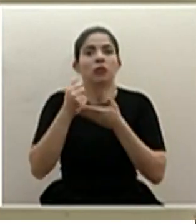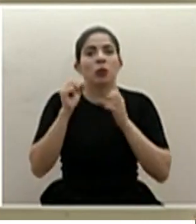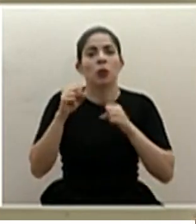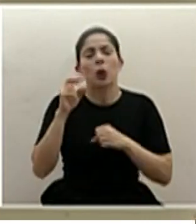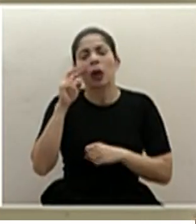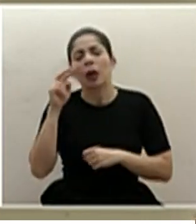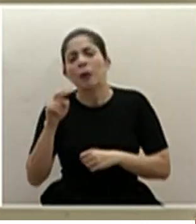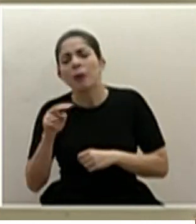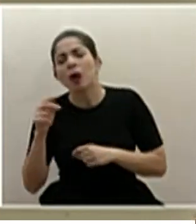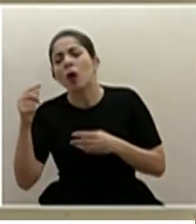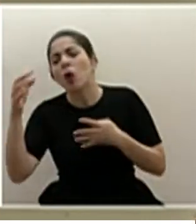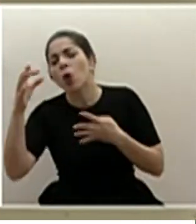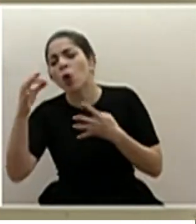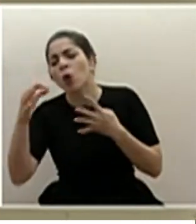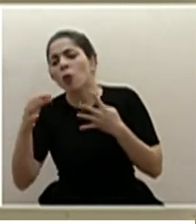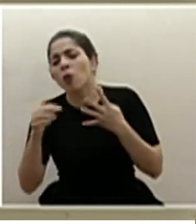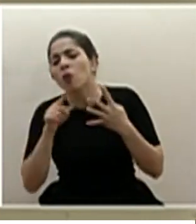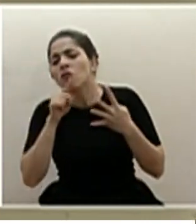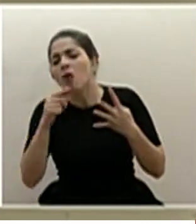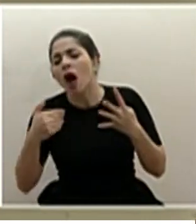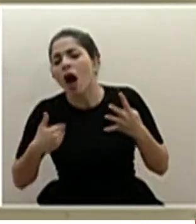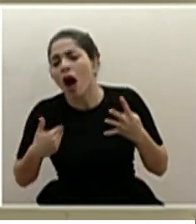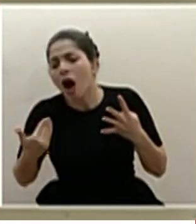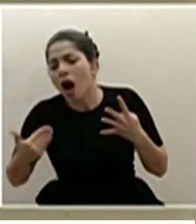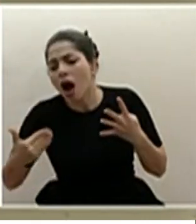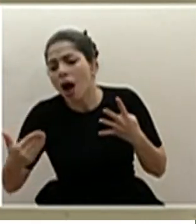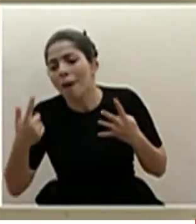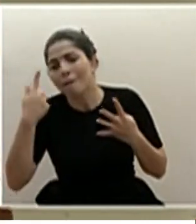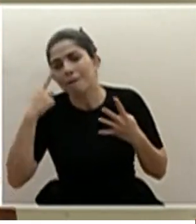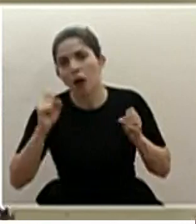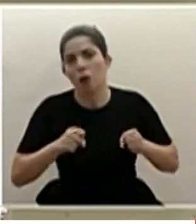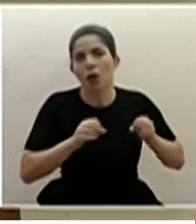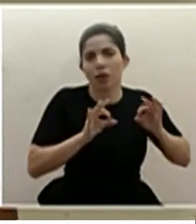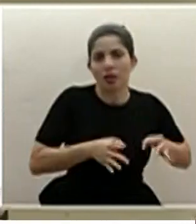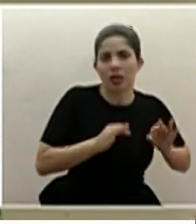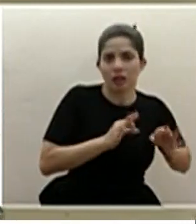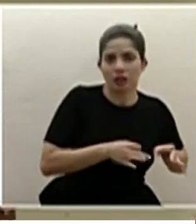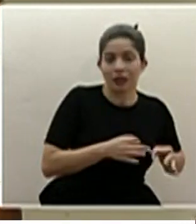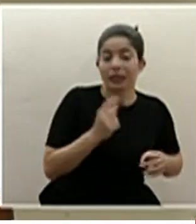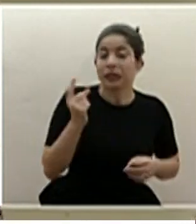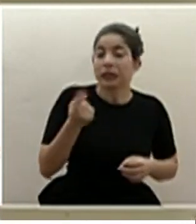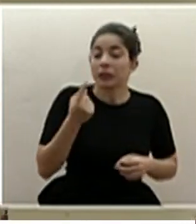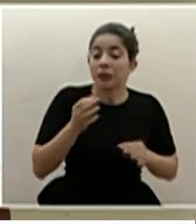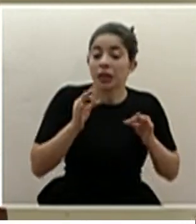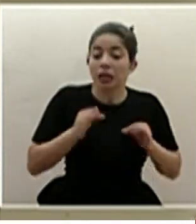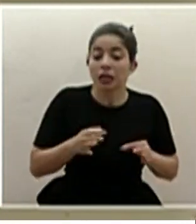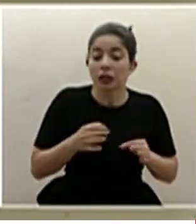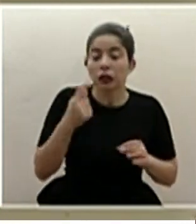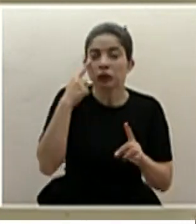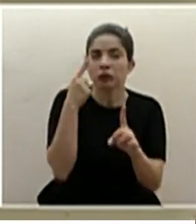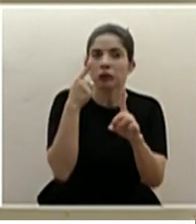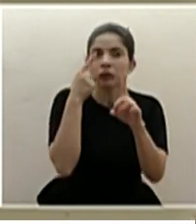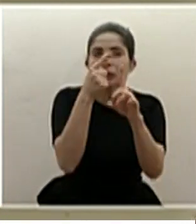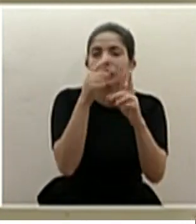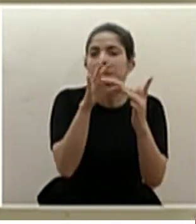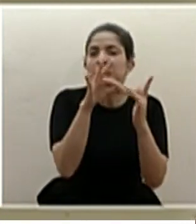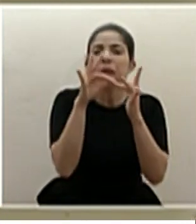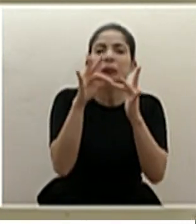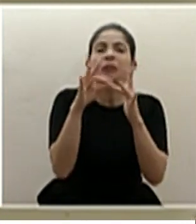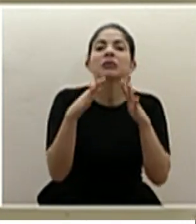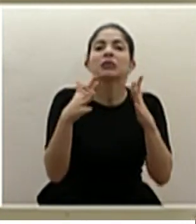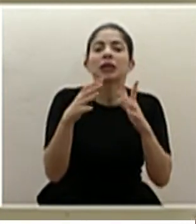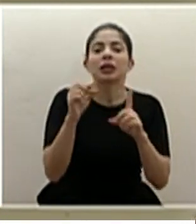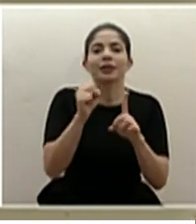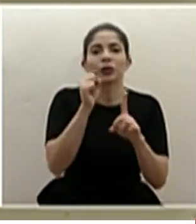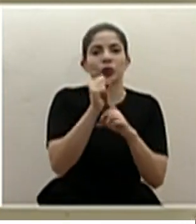mirando cuáles son las posibilidades reales de tomar unas decisiones, siempre tomando como punto de partida la